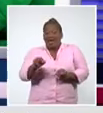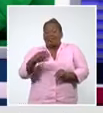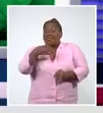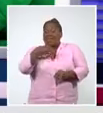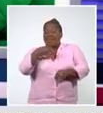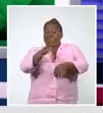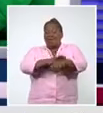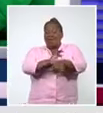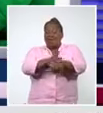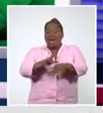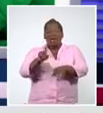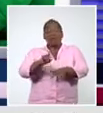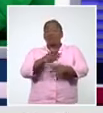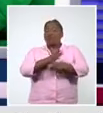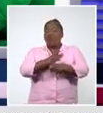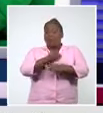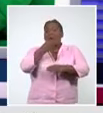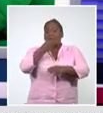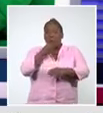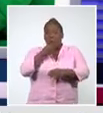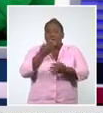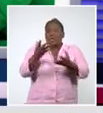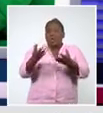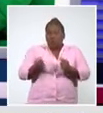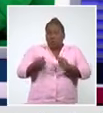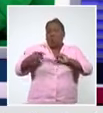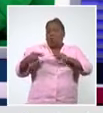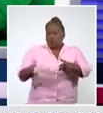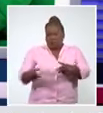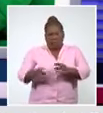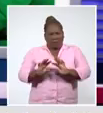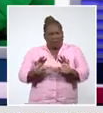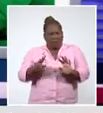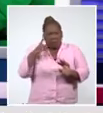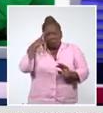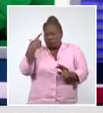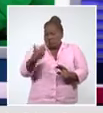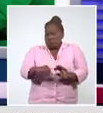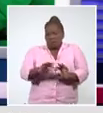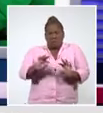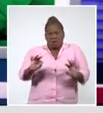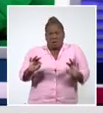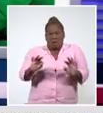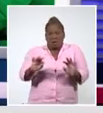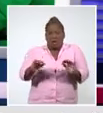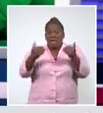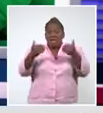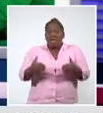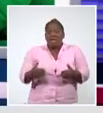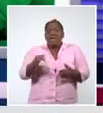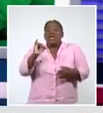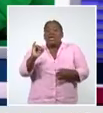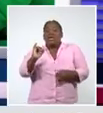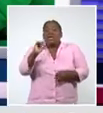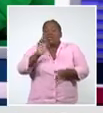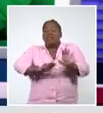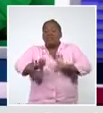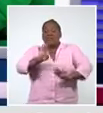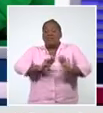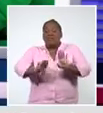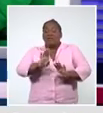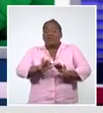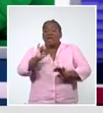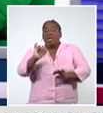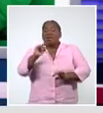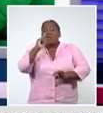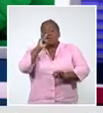enfermedad no se tiene certeza de que proteja totalmente. Eso está en investigación, enfermedad nueva en definitiva, 1